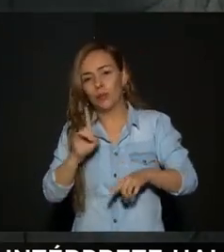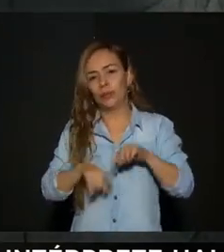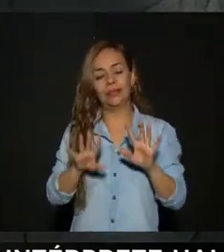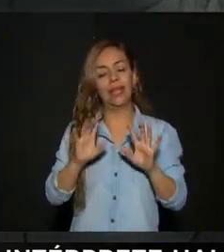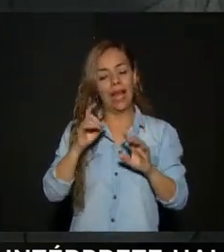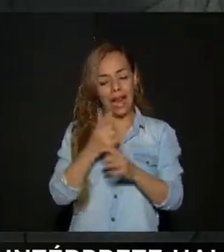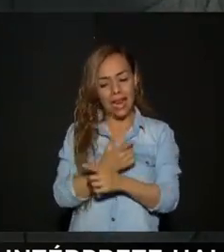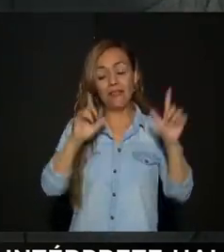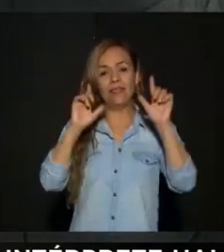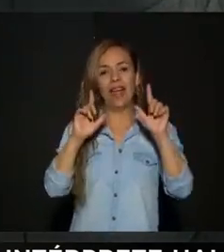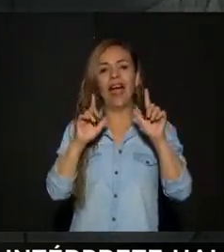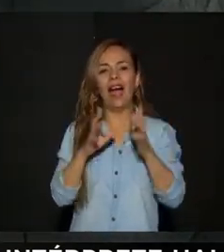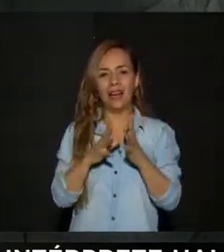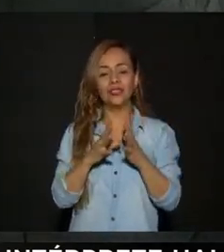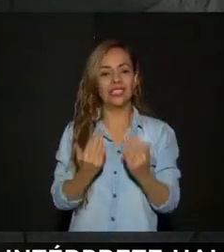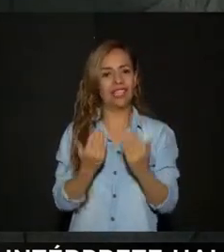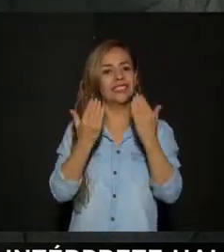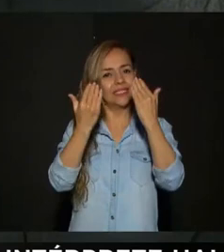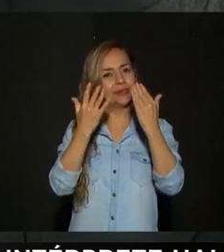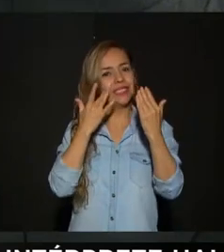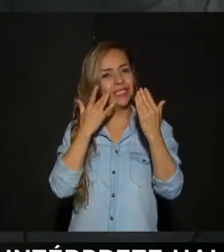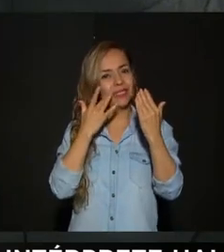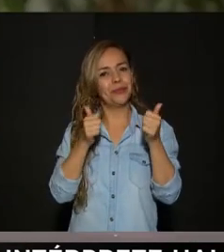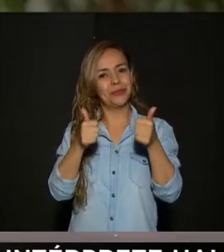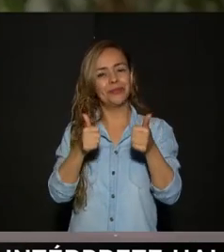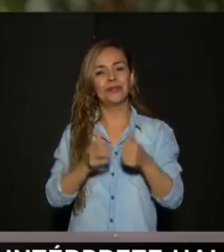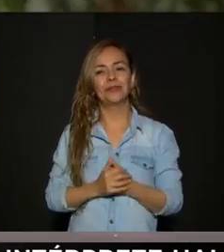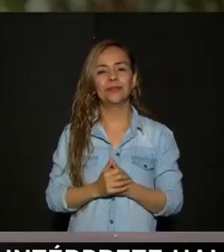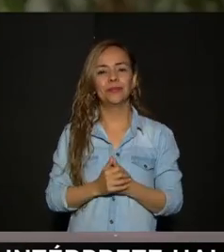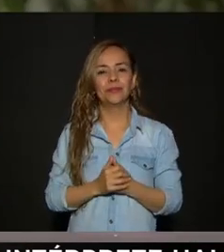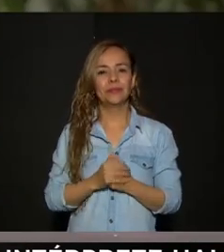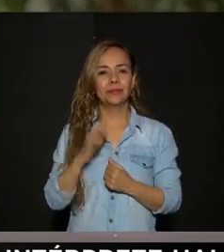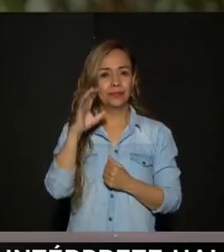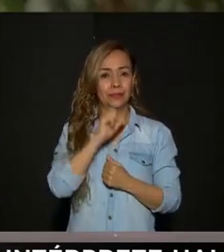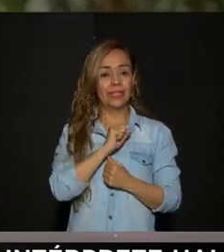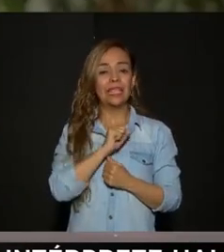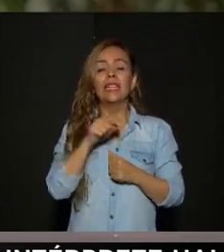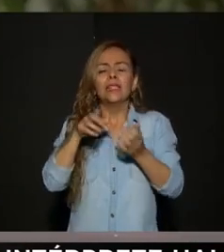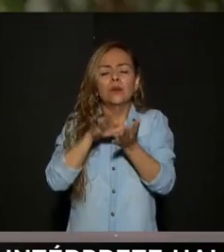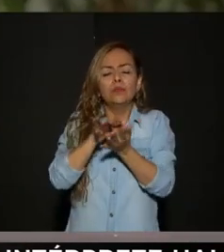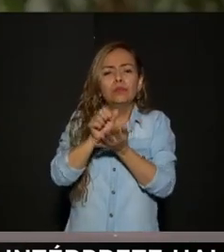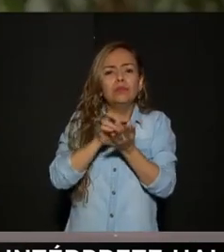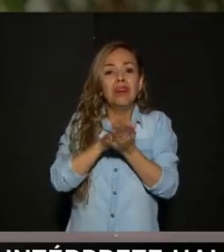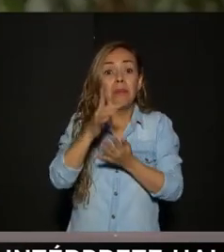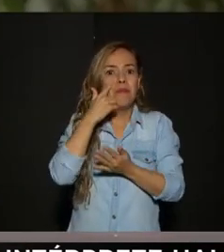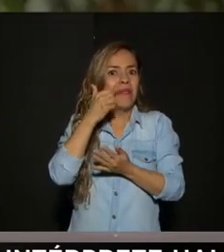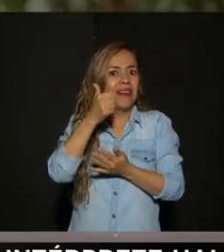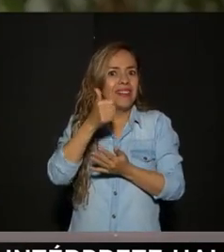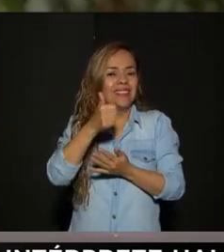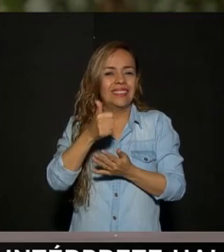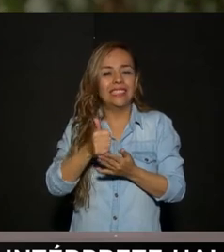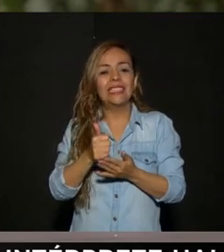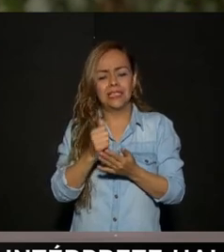que la masa elástica está lista. Esta plastilina elástica es súper divertida y